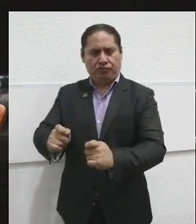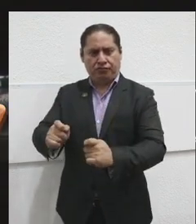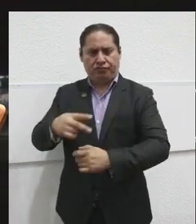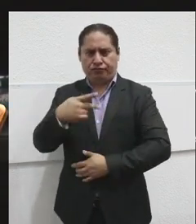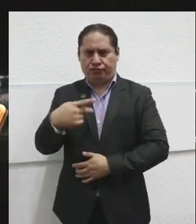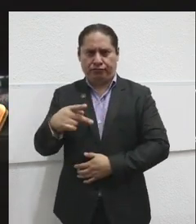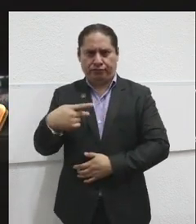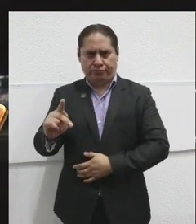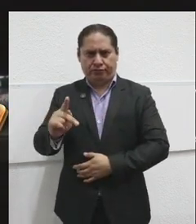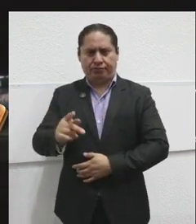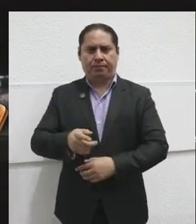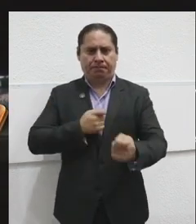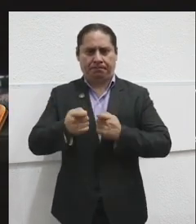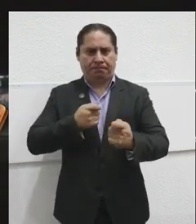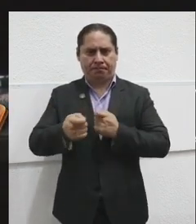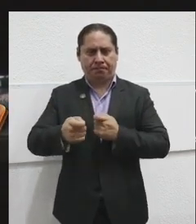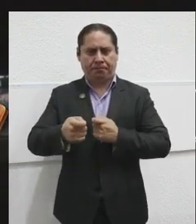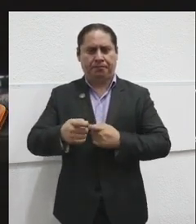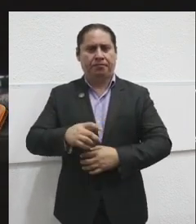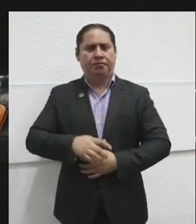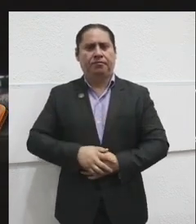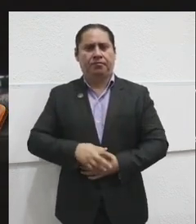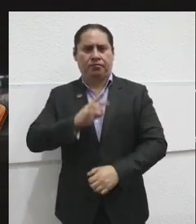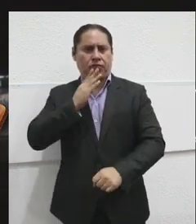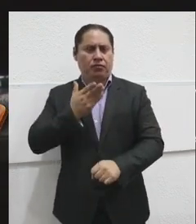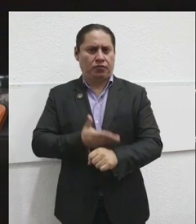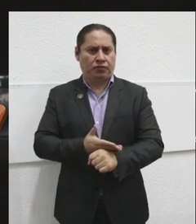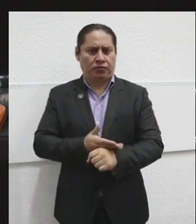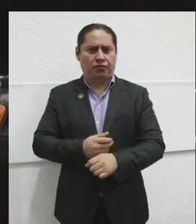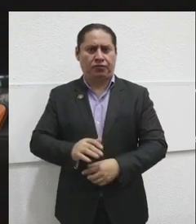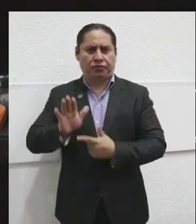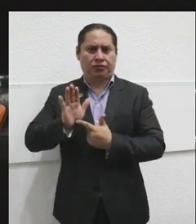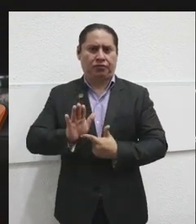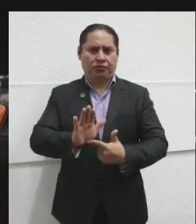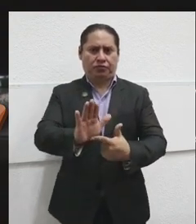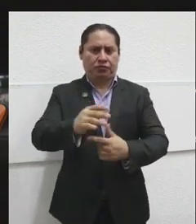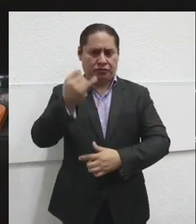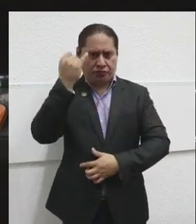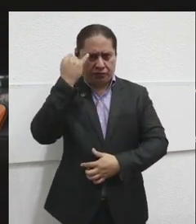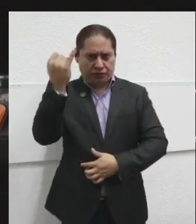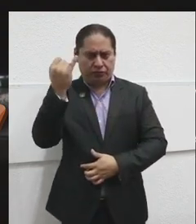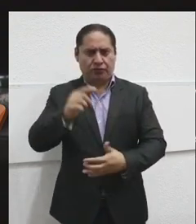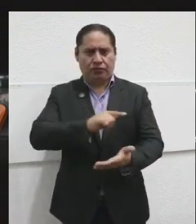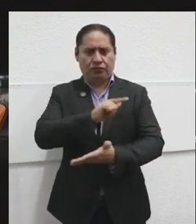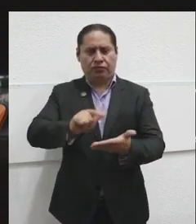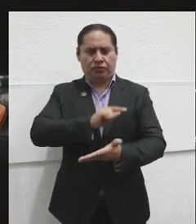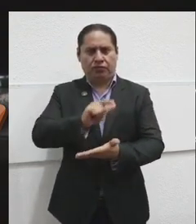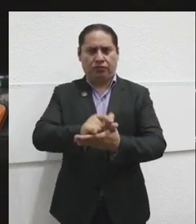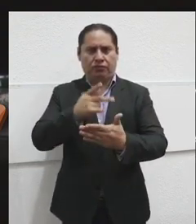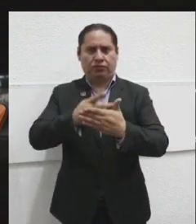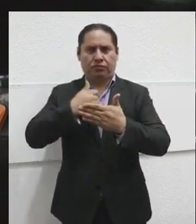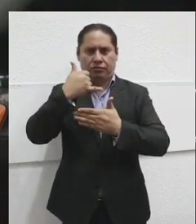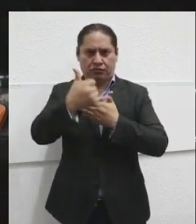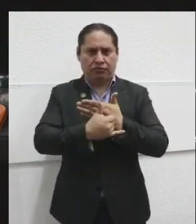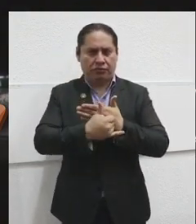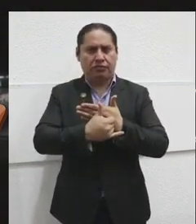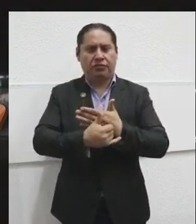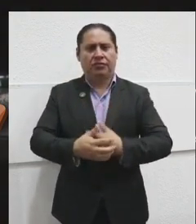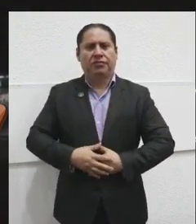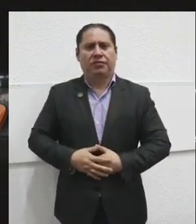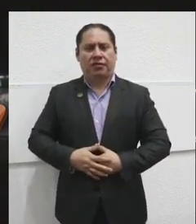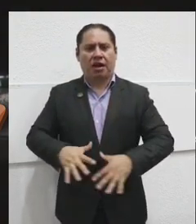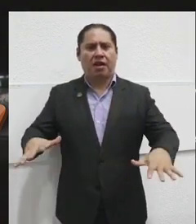su trámite legislativo correspondiente propuesta de iniciativa con proyecto de decreto por el que